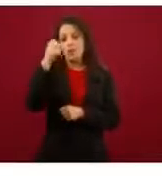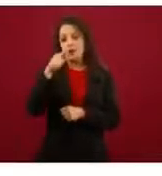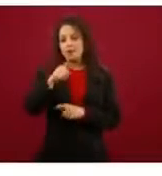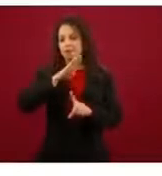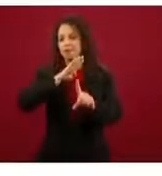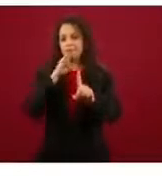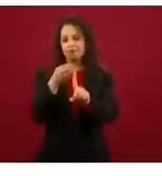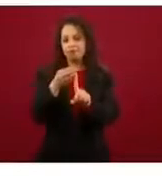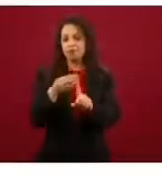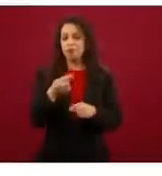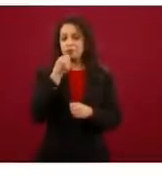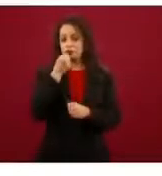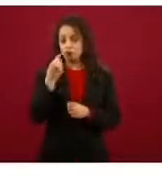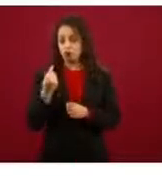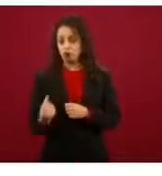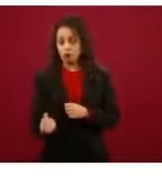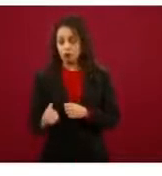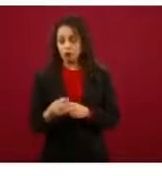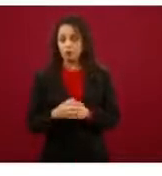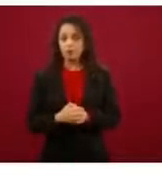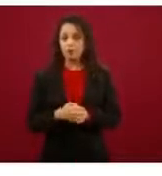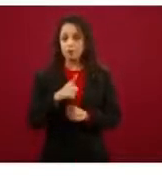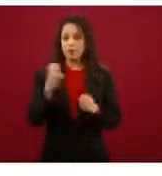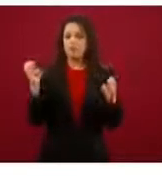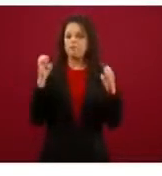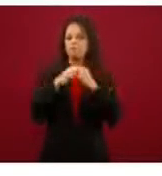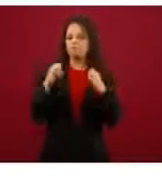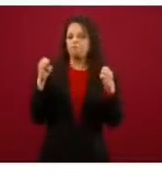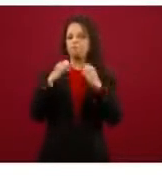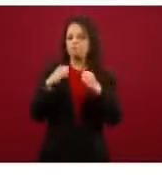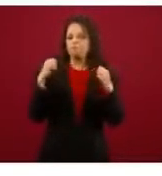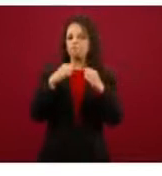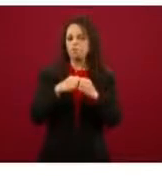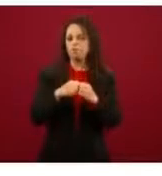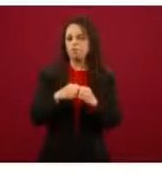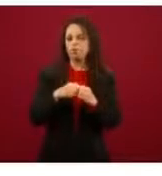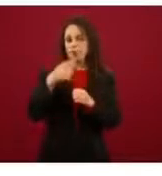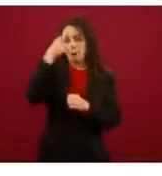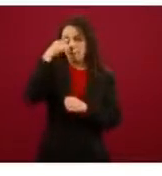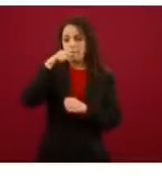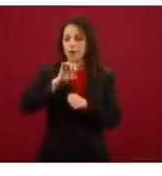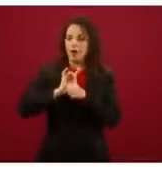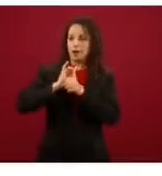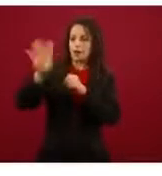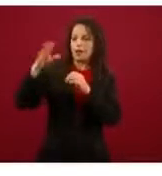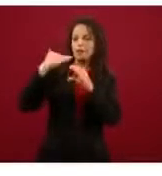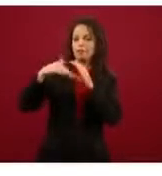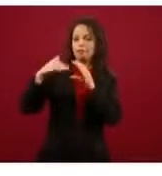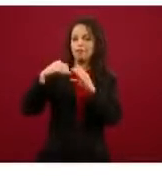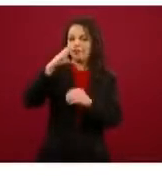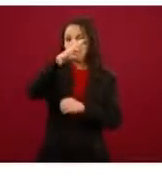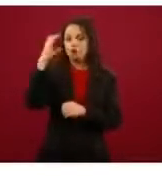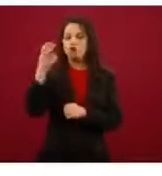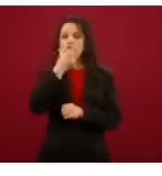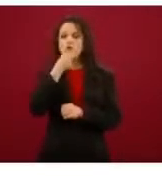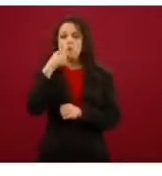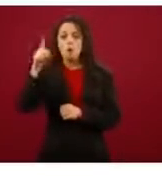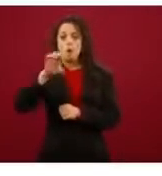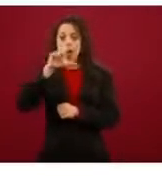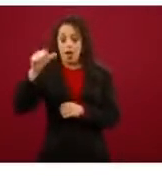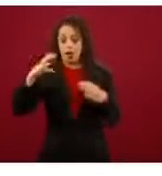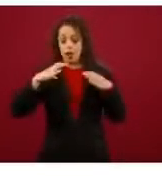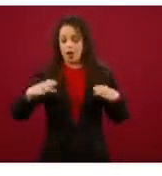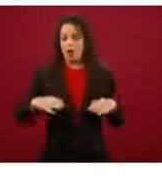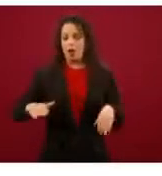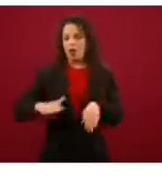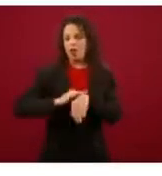fue engañada para efecto de enviarle a un sujeto fotografías de ella desnuda y semidesnuda, que él se